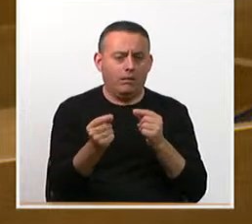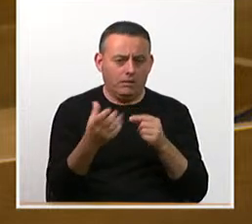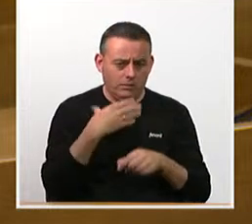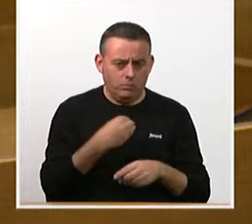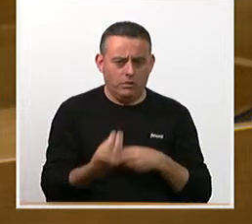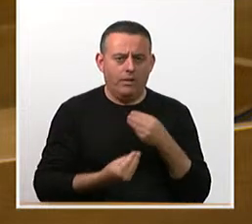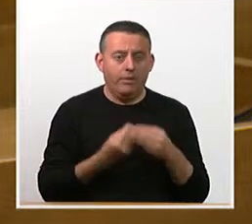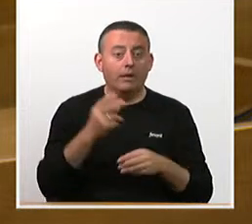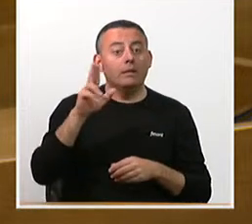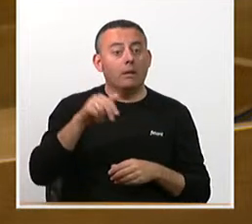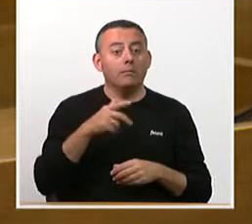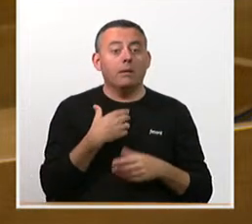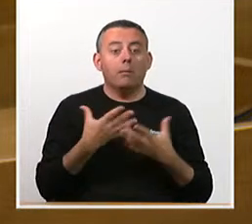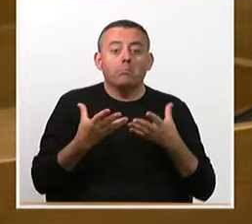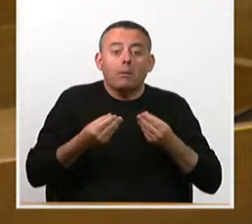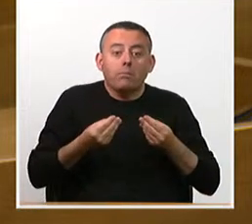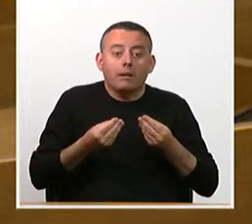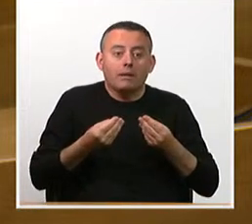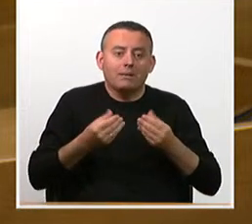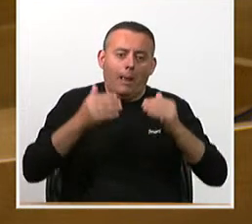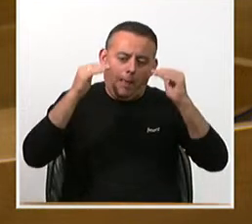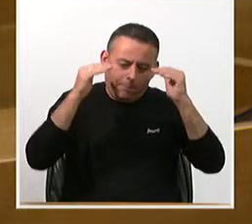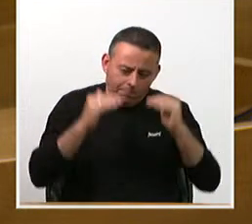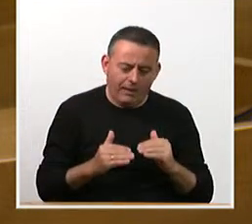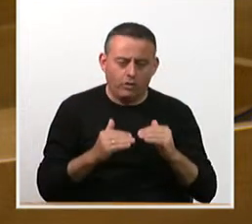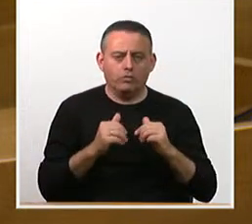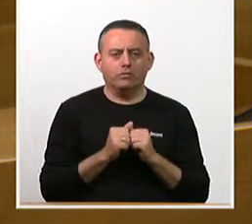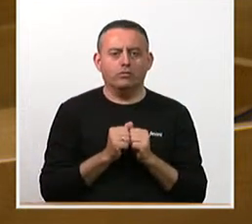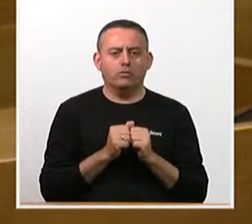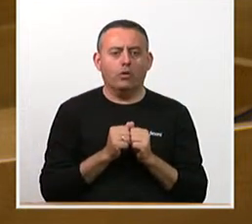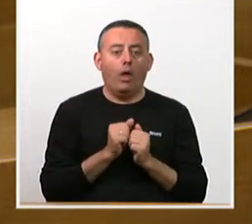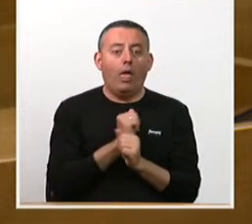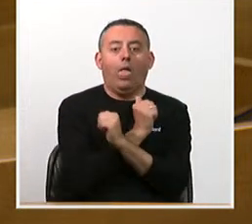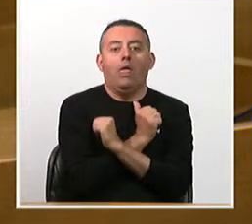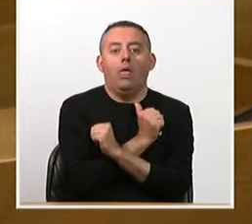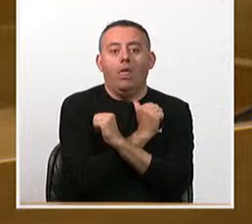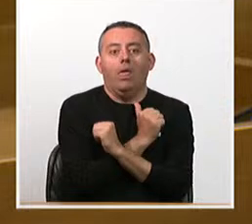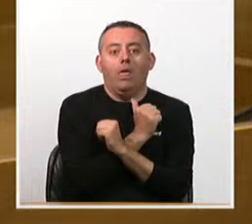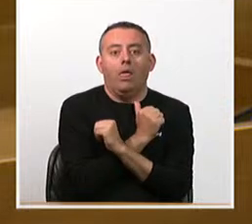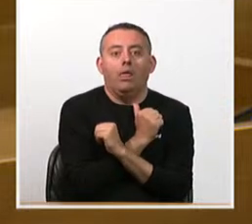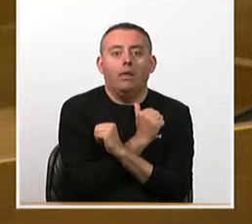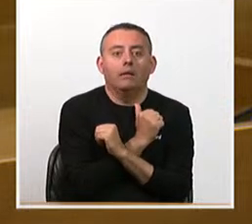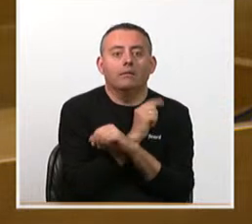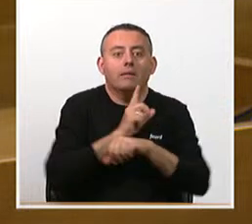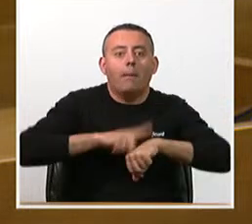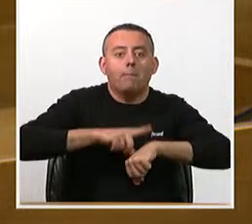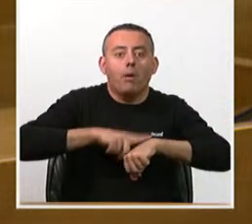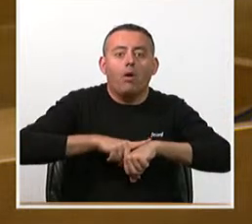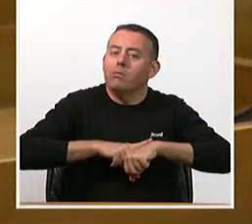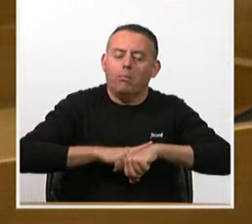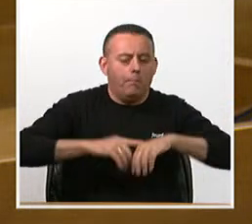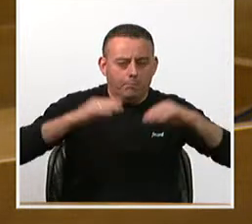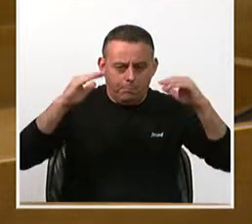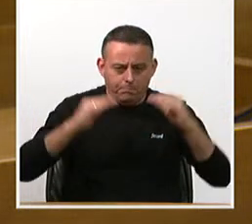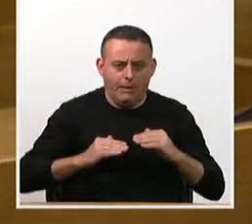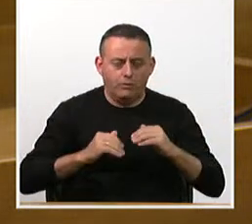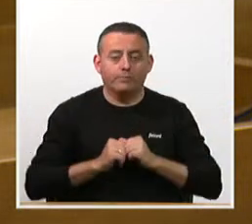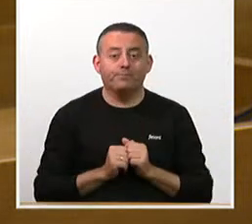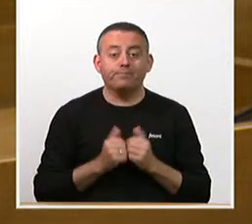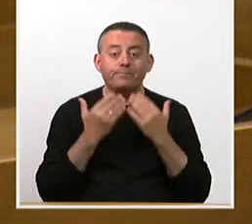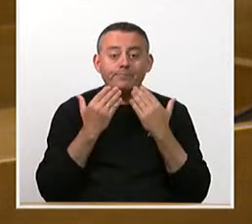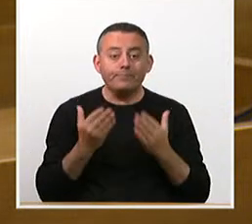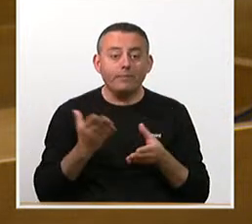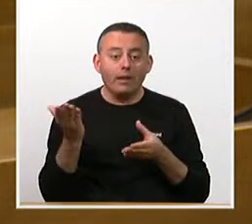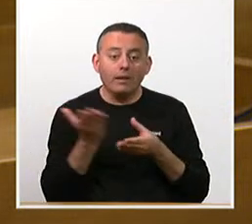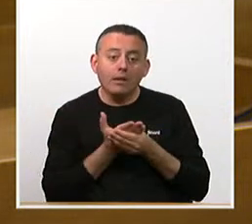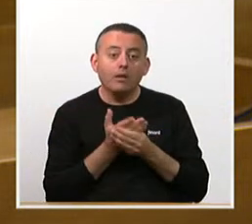reducción de la burocracia y los tiempos de espera en los procesos judiciales los expedientes electrónicos y los